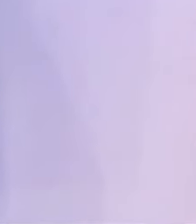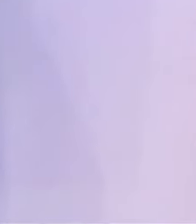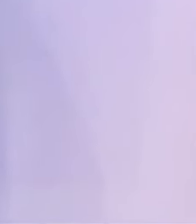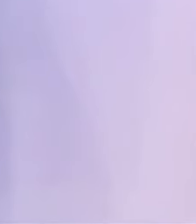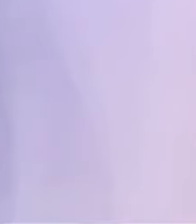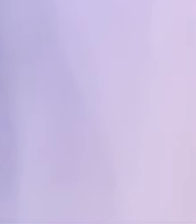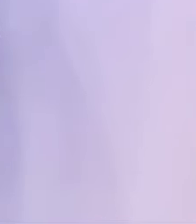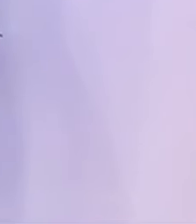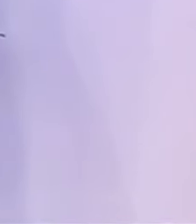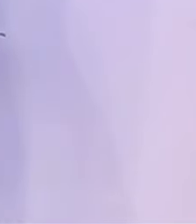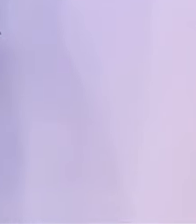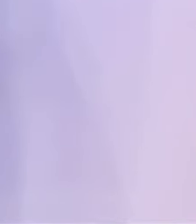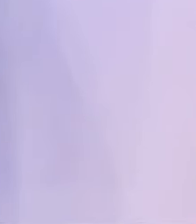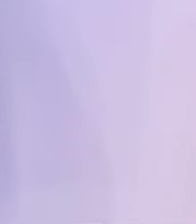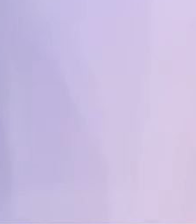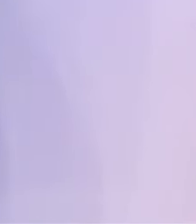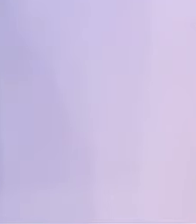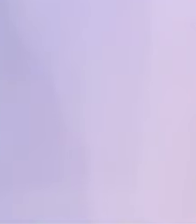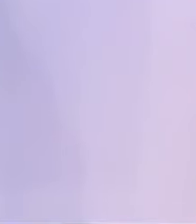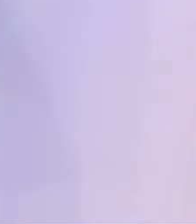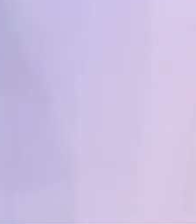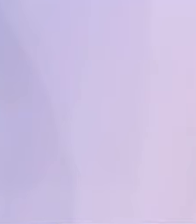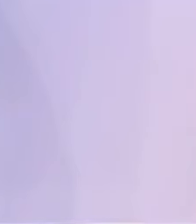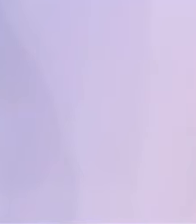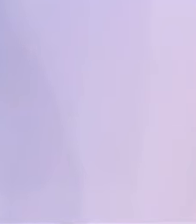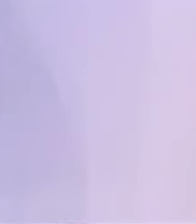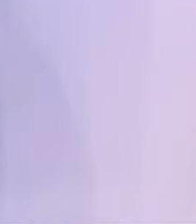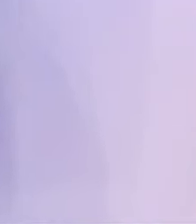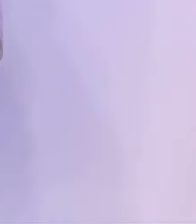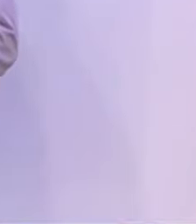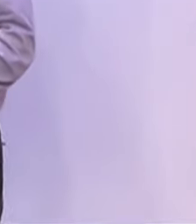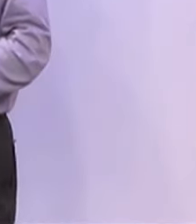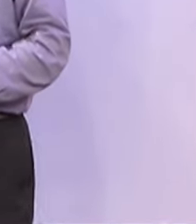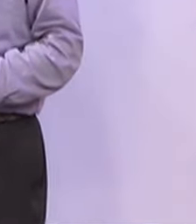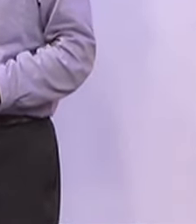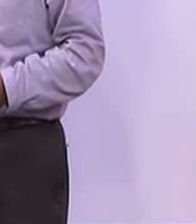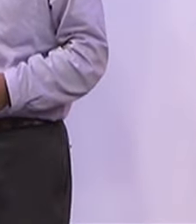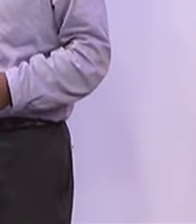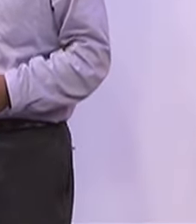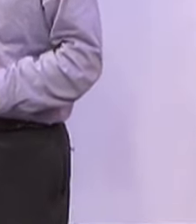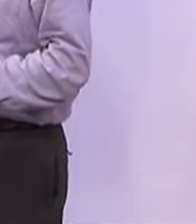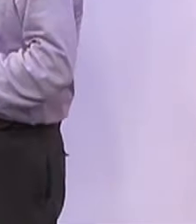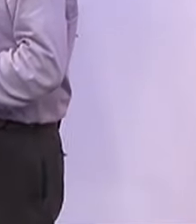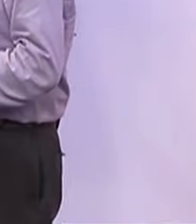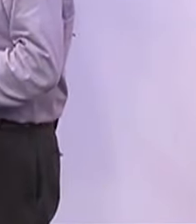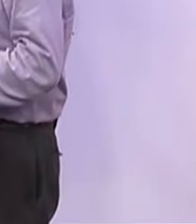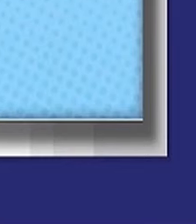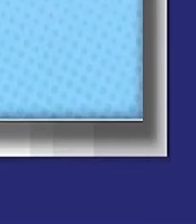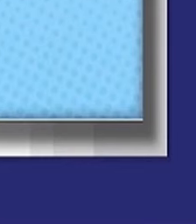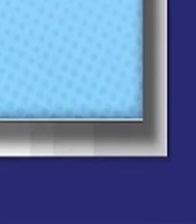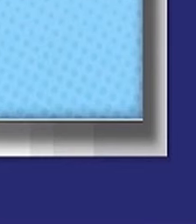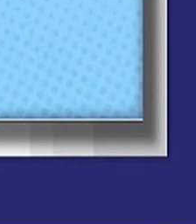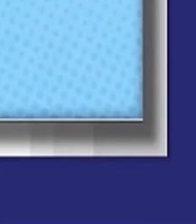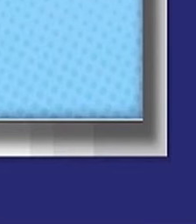was es quién o quiénes y who es cómo o cuándo. ¿Okay?